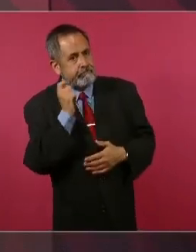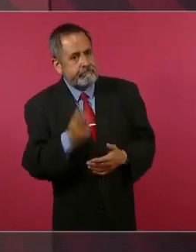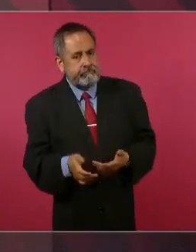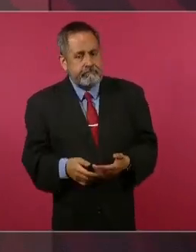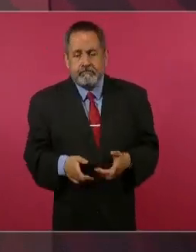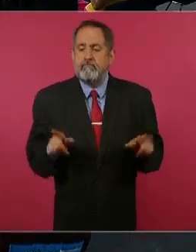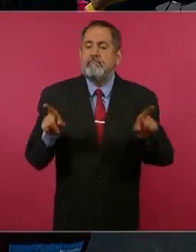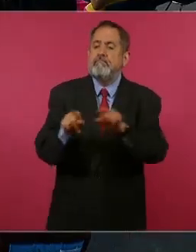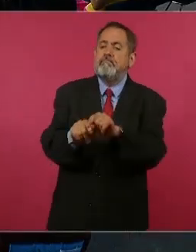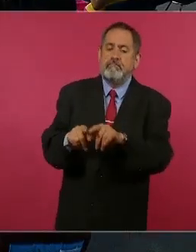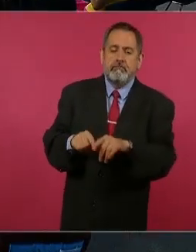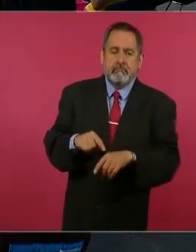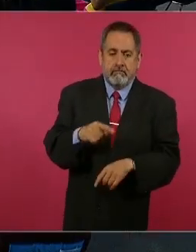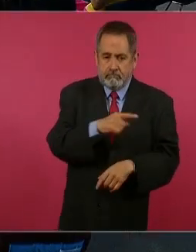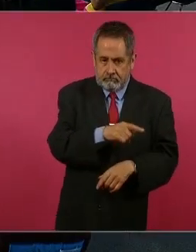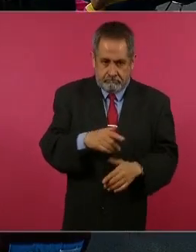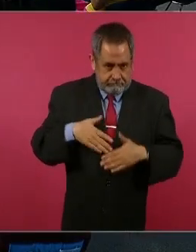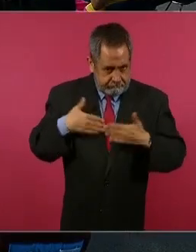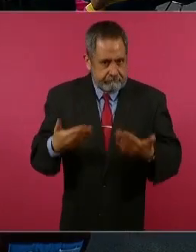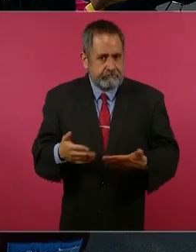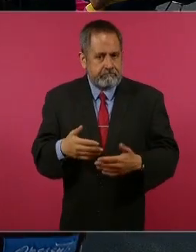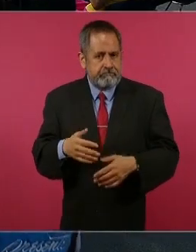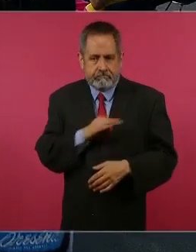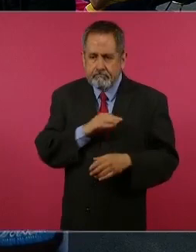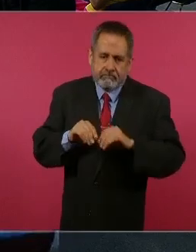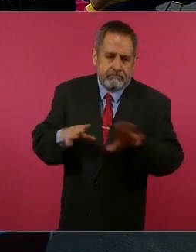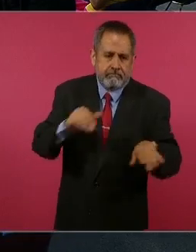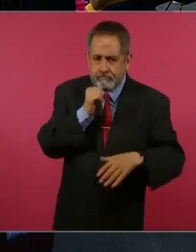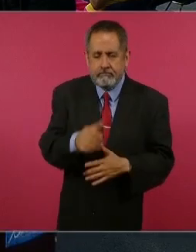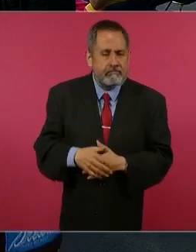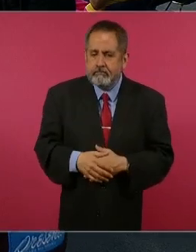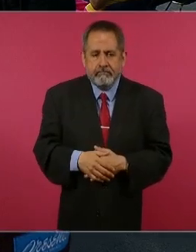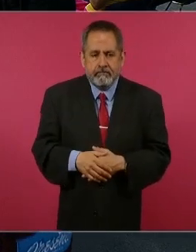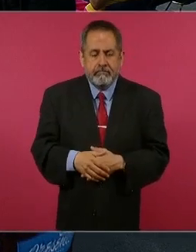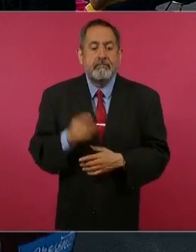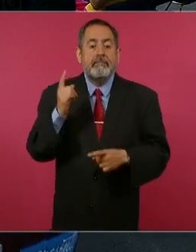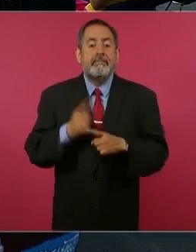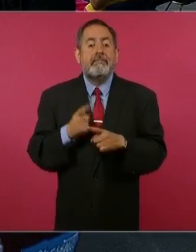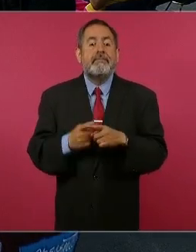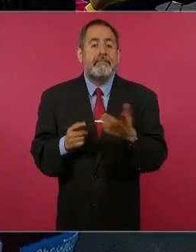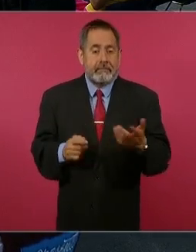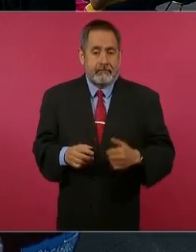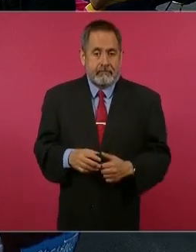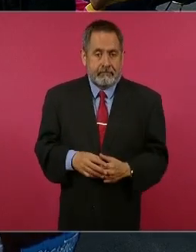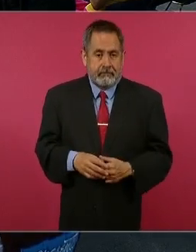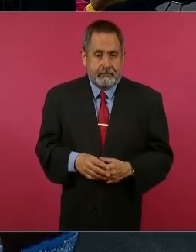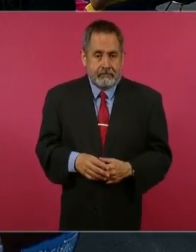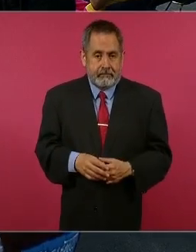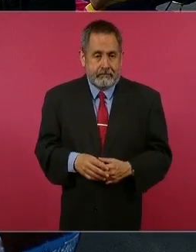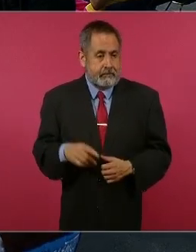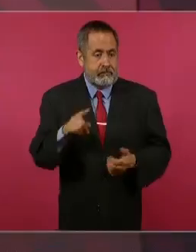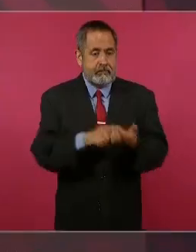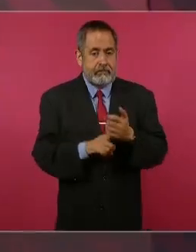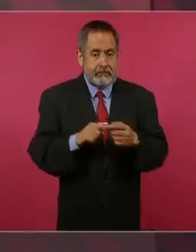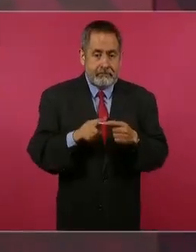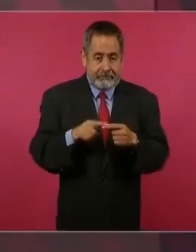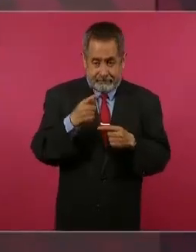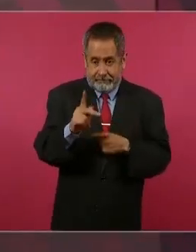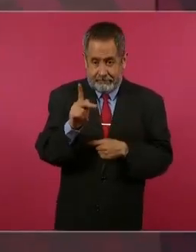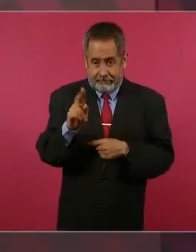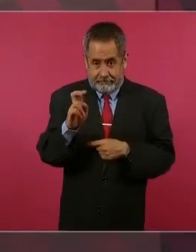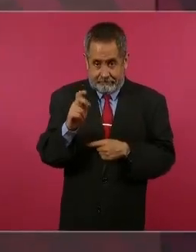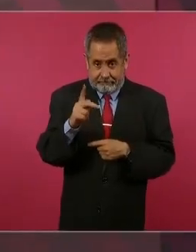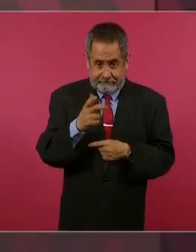no se atrevieron y lo que hicieron fue echar a andar el PREP amañado